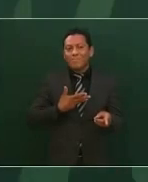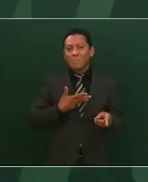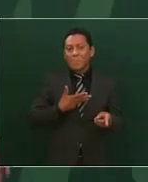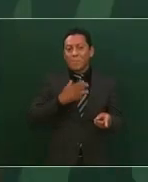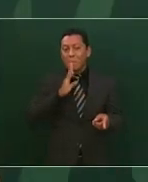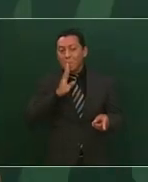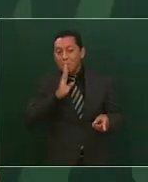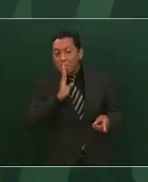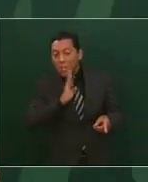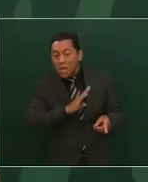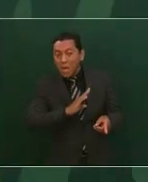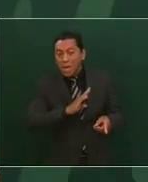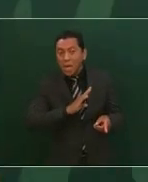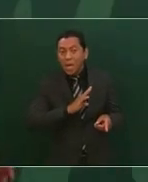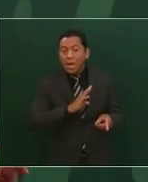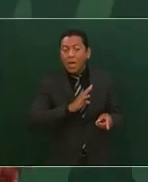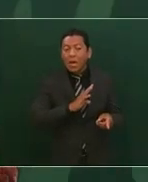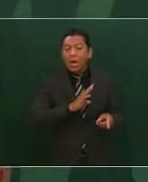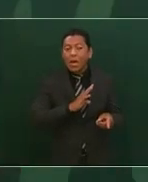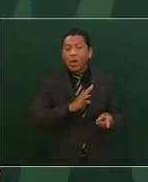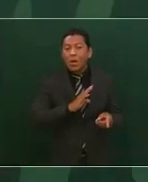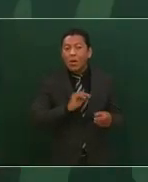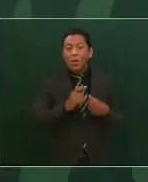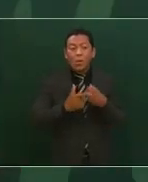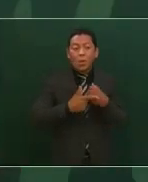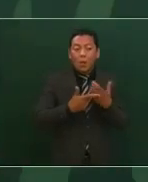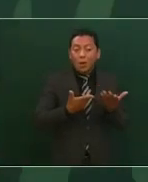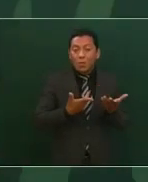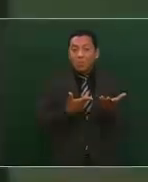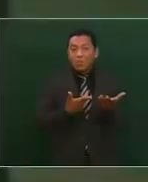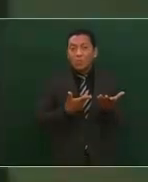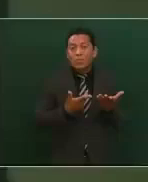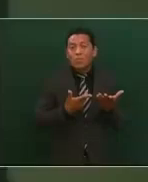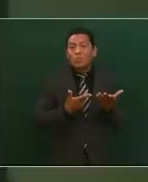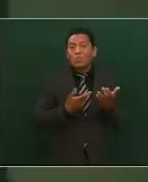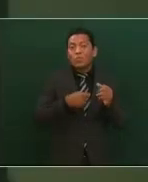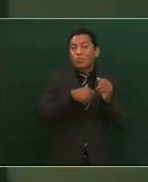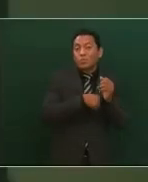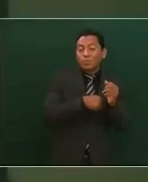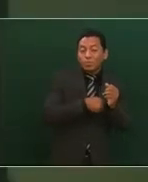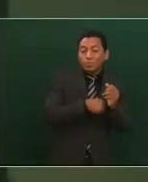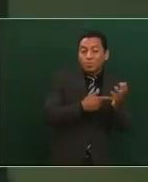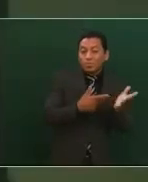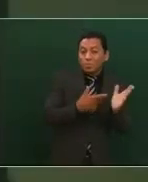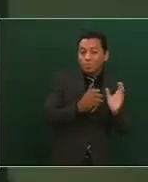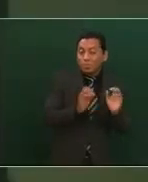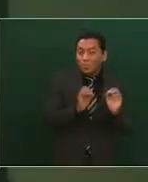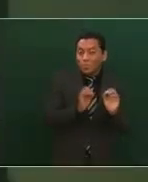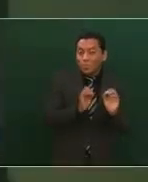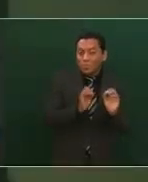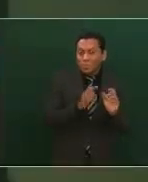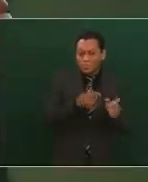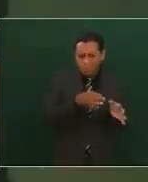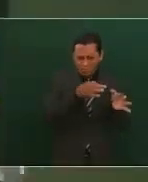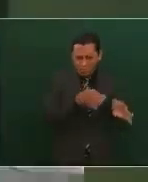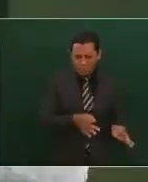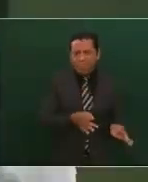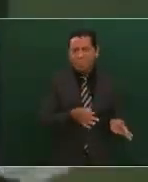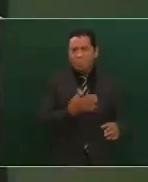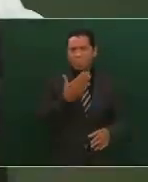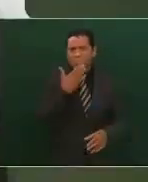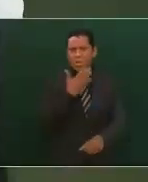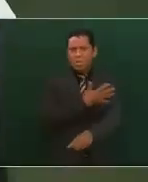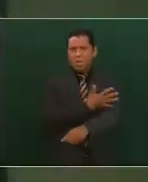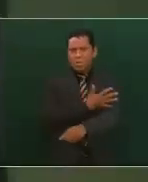se puede preocupar? Pregunta. Aquí hay dos cosas. Una es la acusación judicial y la otra es la conciencia de cada